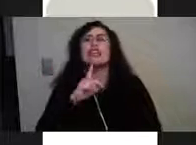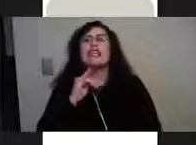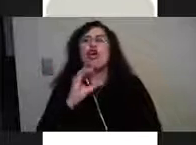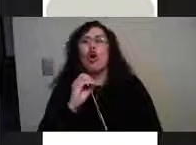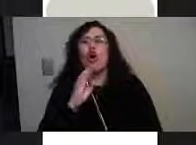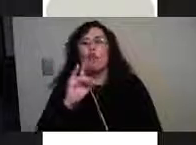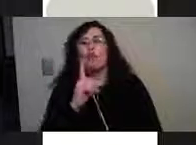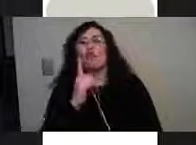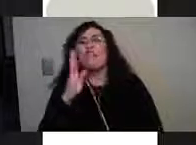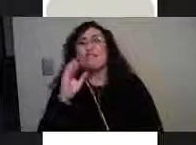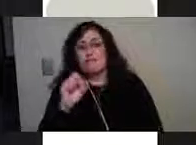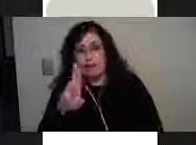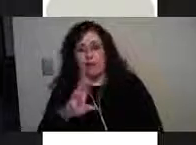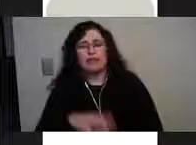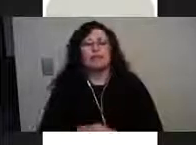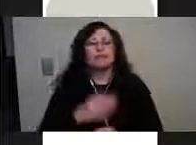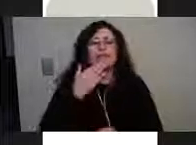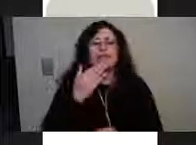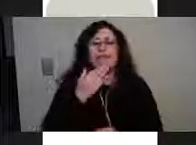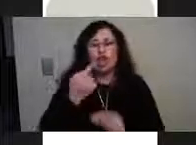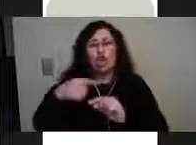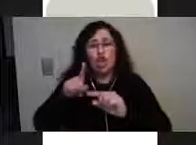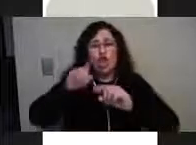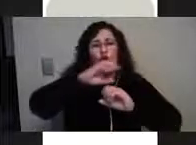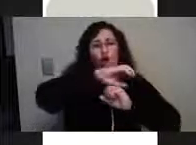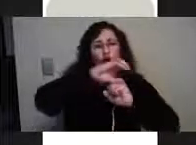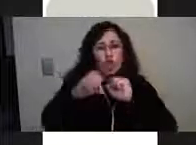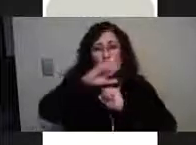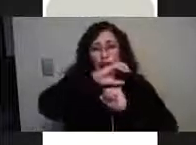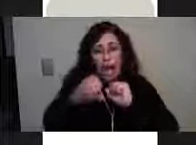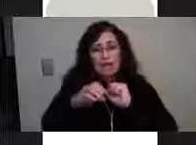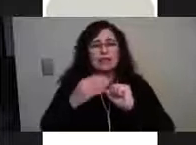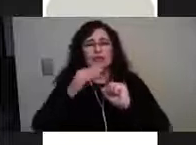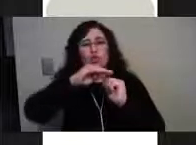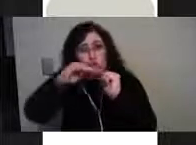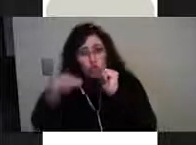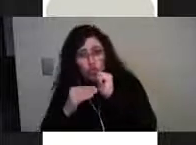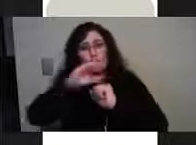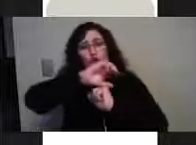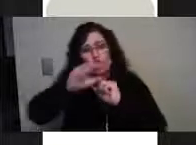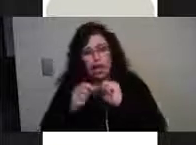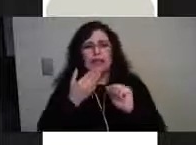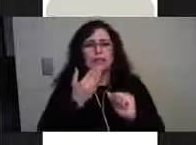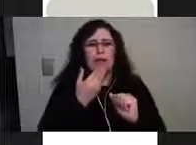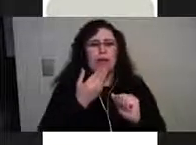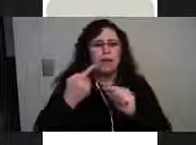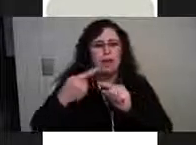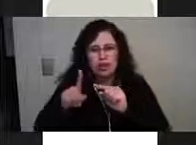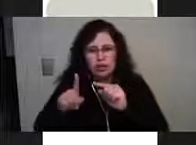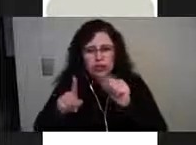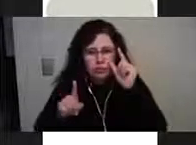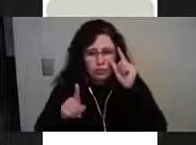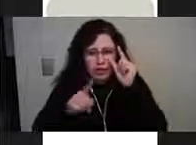territorio vascular, displasias corticales, leucomalacia periventricular unilateral, ya. Entonces, la leucomalacia es un tipo de